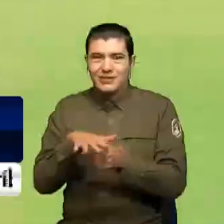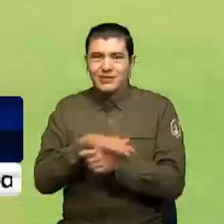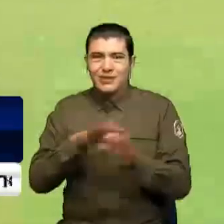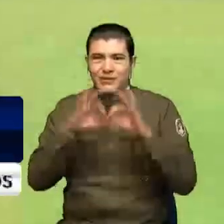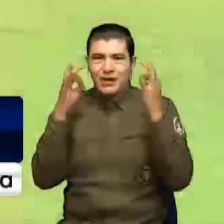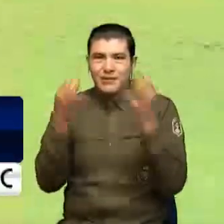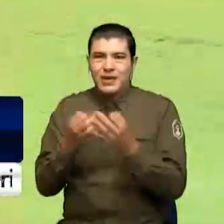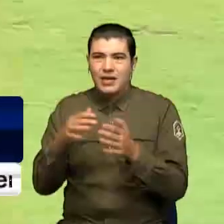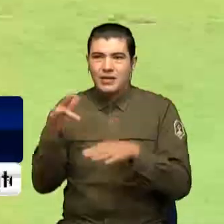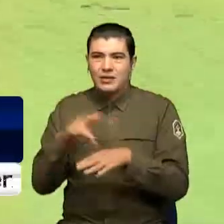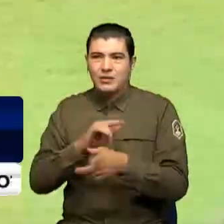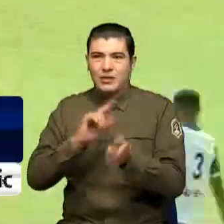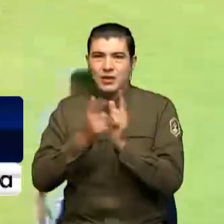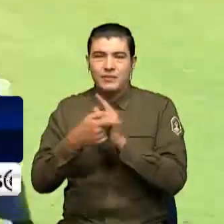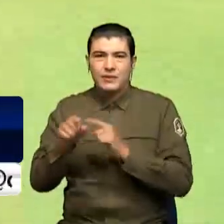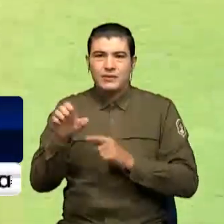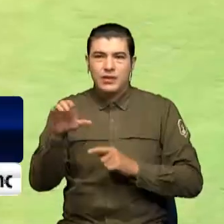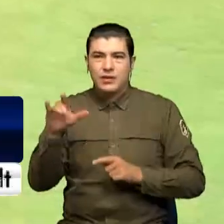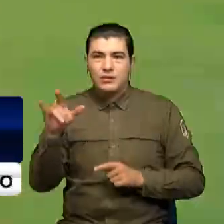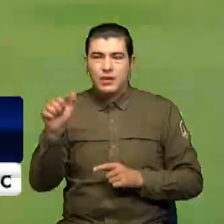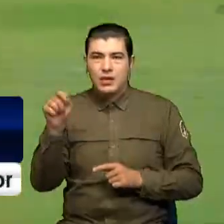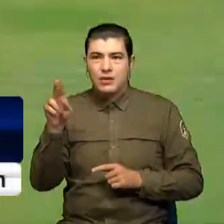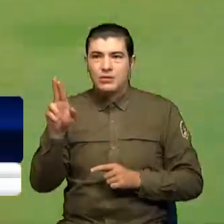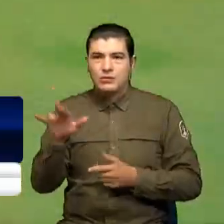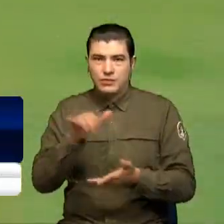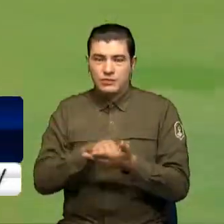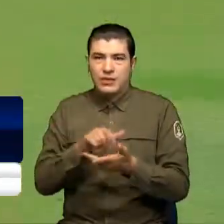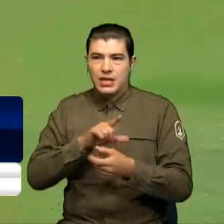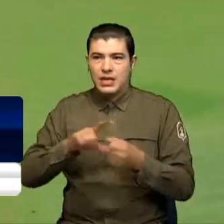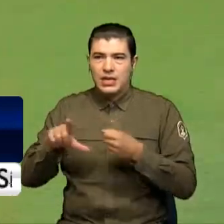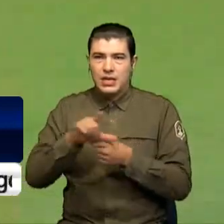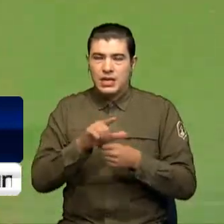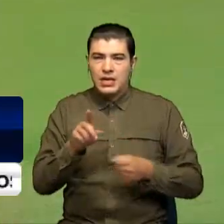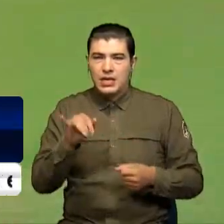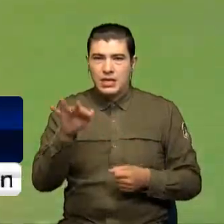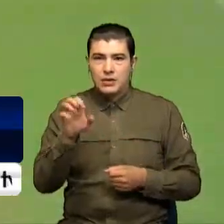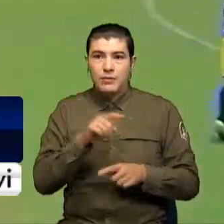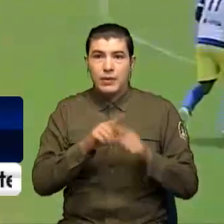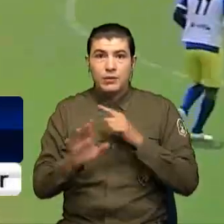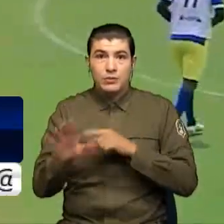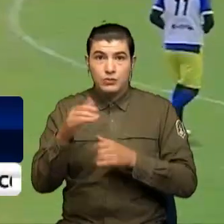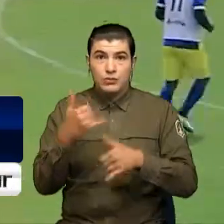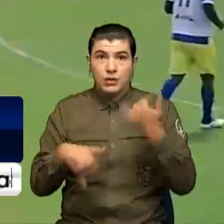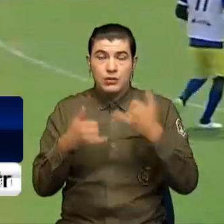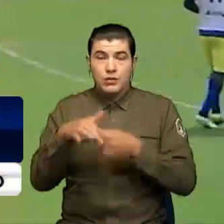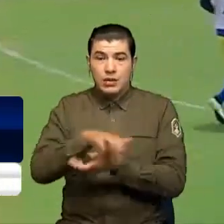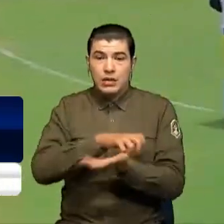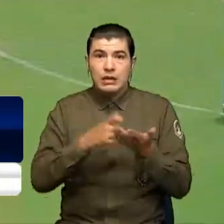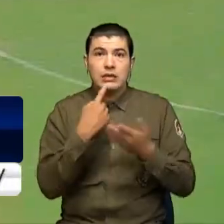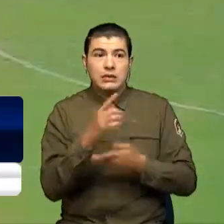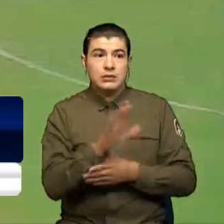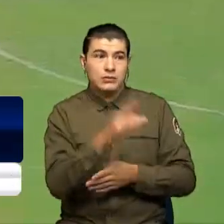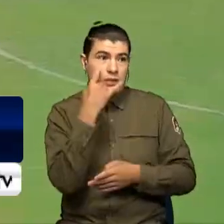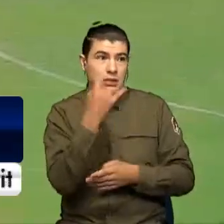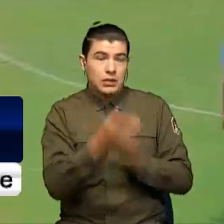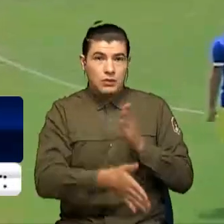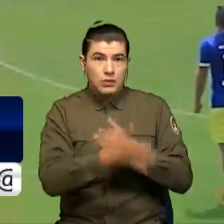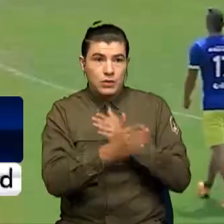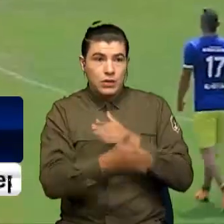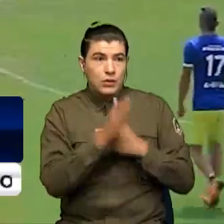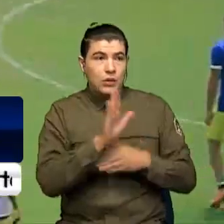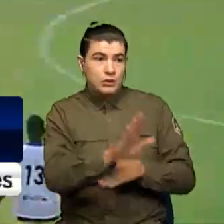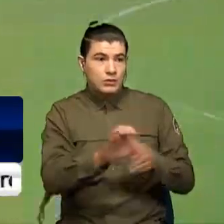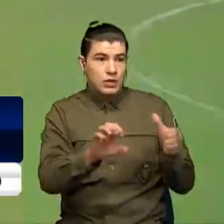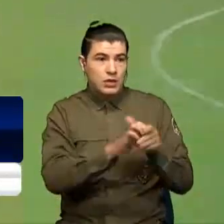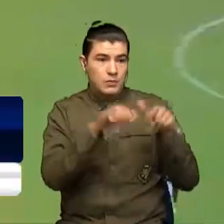lo hizo devolver de ecuador en donde estaba en la liga de quito aunque el jugador santander ya no manifiesta su interés en continuar en el equipo